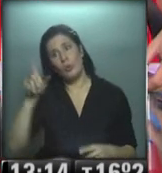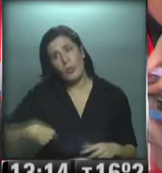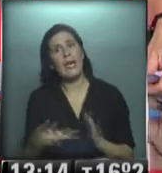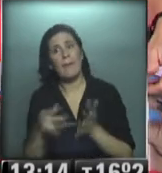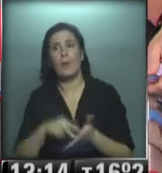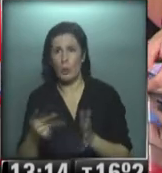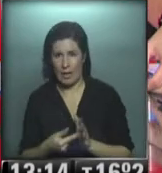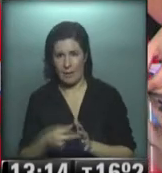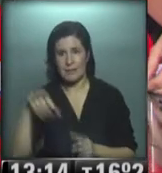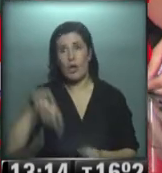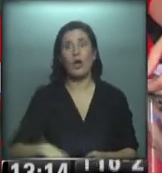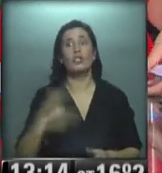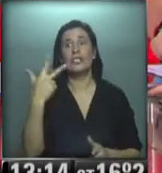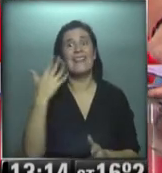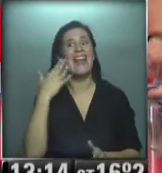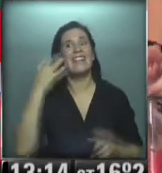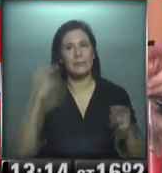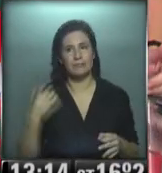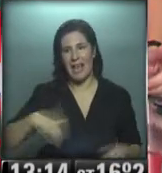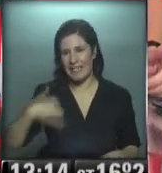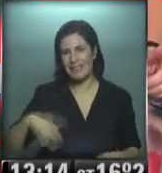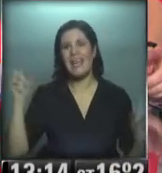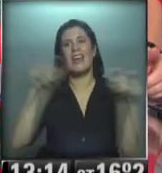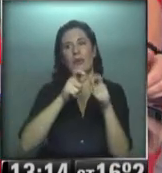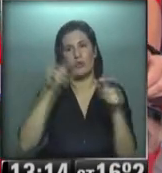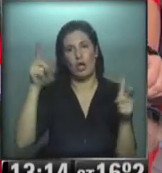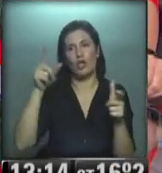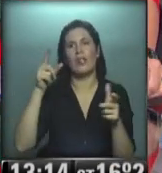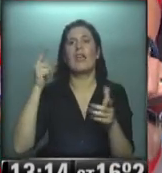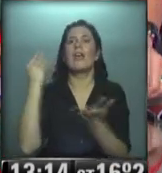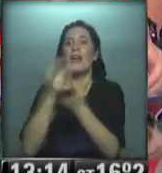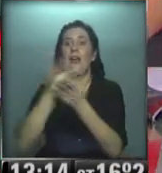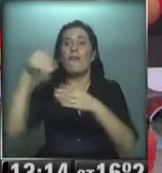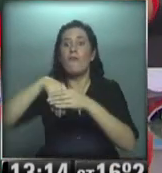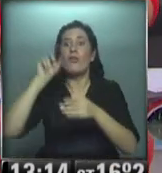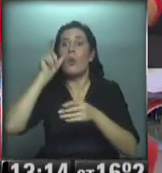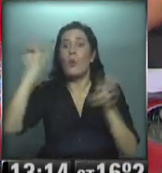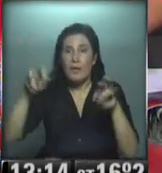reunión de los representantes de los fondos buitres y los representantes de la república argentina